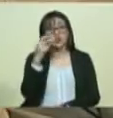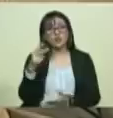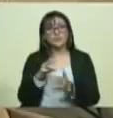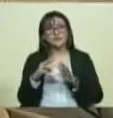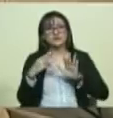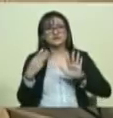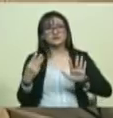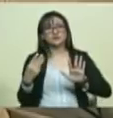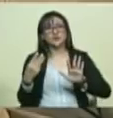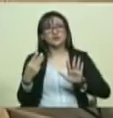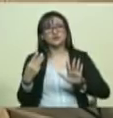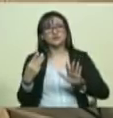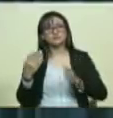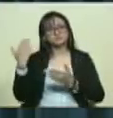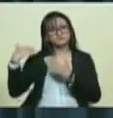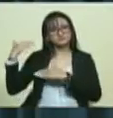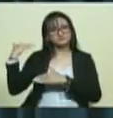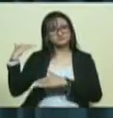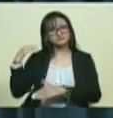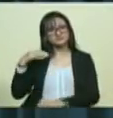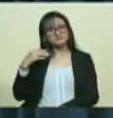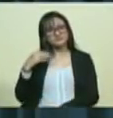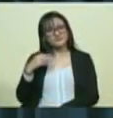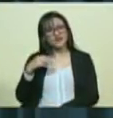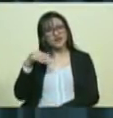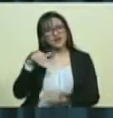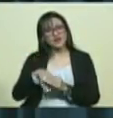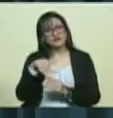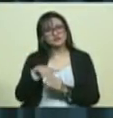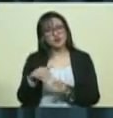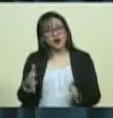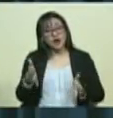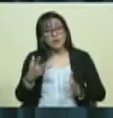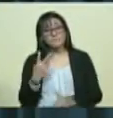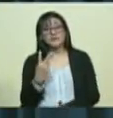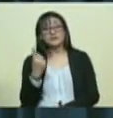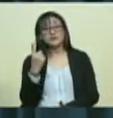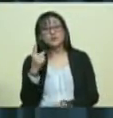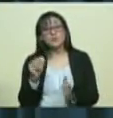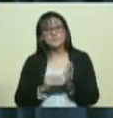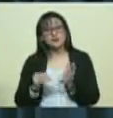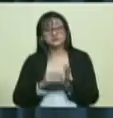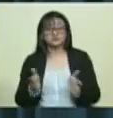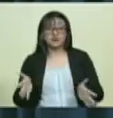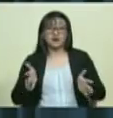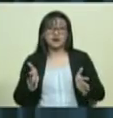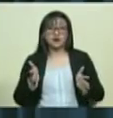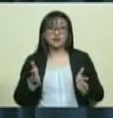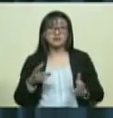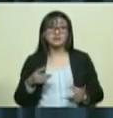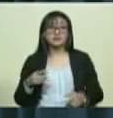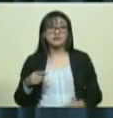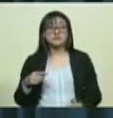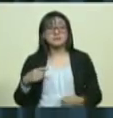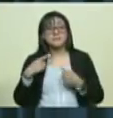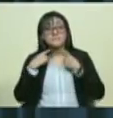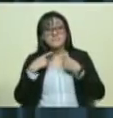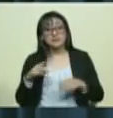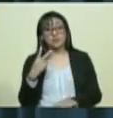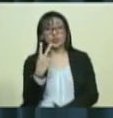en las pasadas 23 elecciones nosotros hemos ganado en 21 elecciones y hemos perdido 2